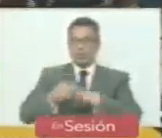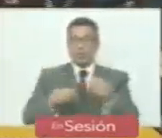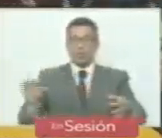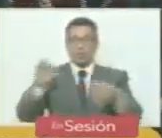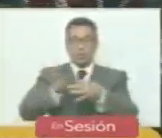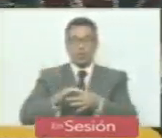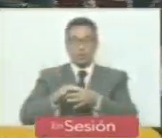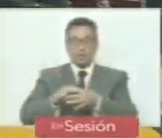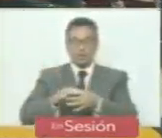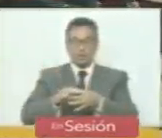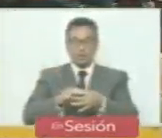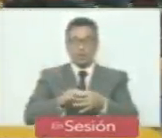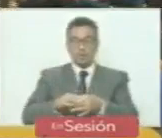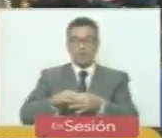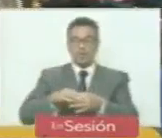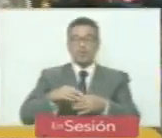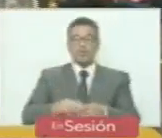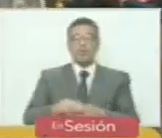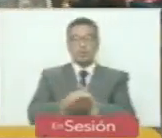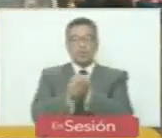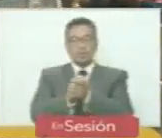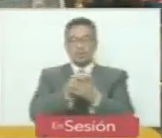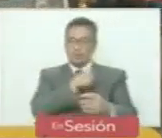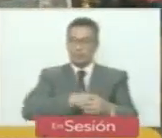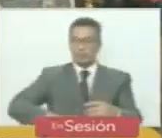del gobierno norteamericano. Señor presidente, colegas parlamentarios,